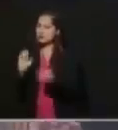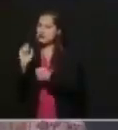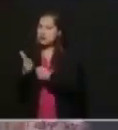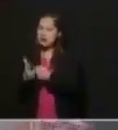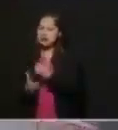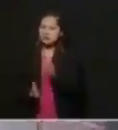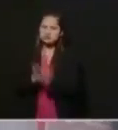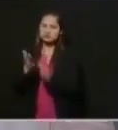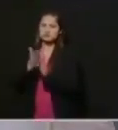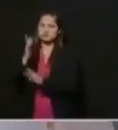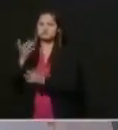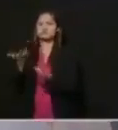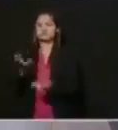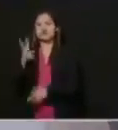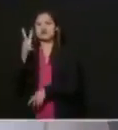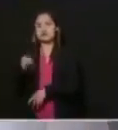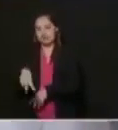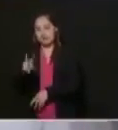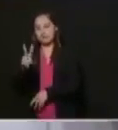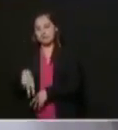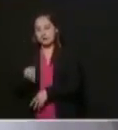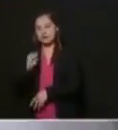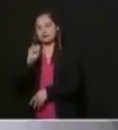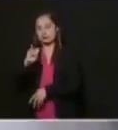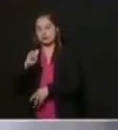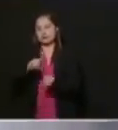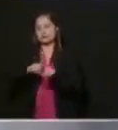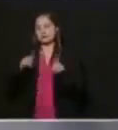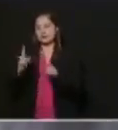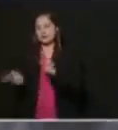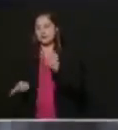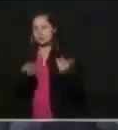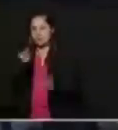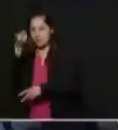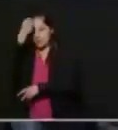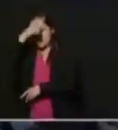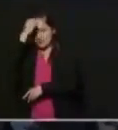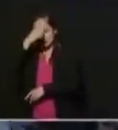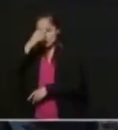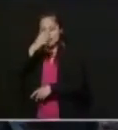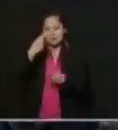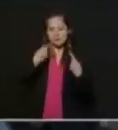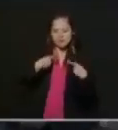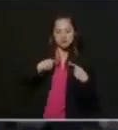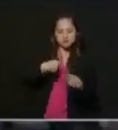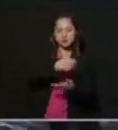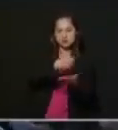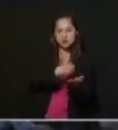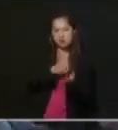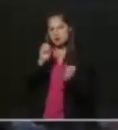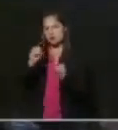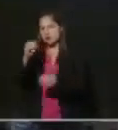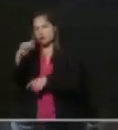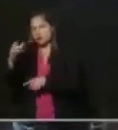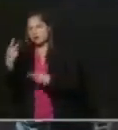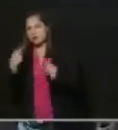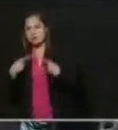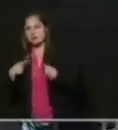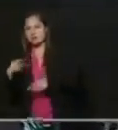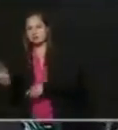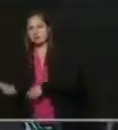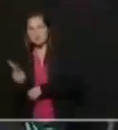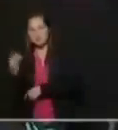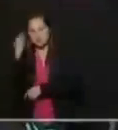y las consultas indígenas, que es otra tienen cosa, otra dimensión. Y además las otras son obligatorias y están mandatadas y son ante la ONU. Sí, son, sí, vinculantes.